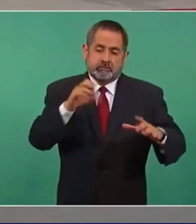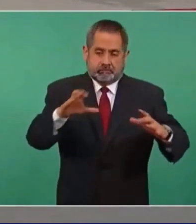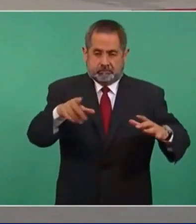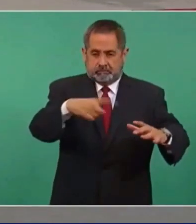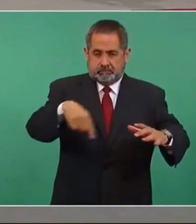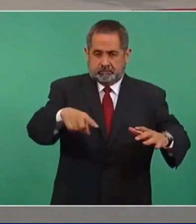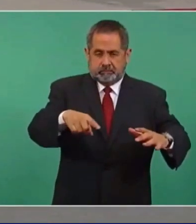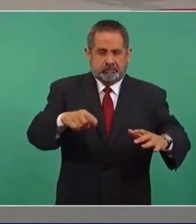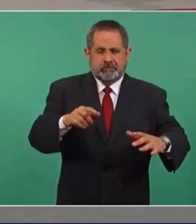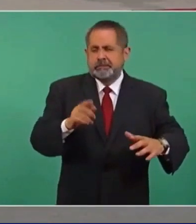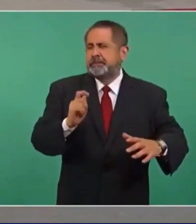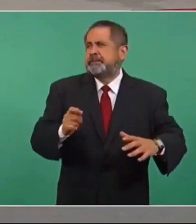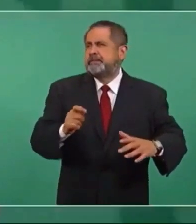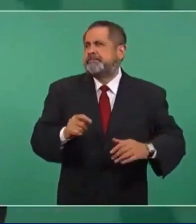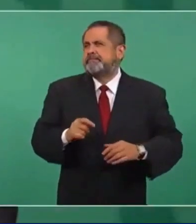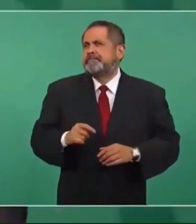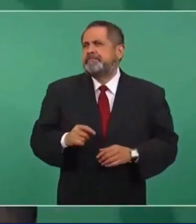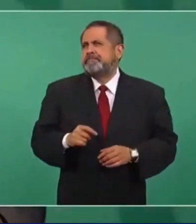hace